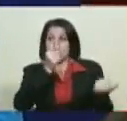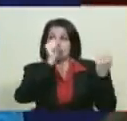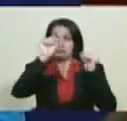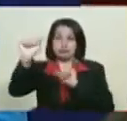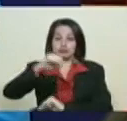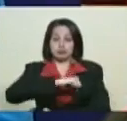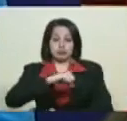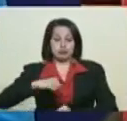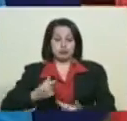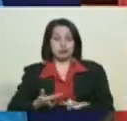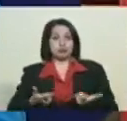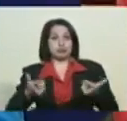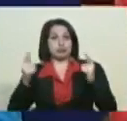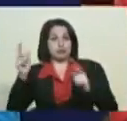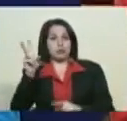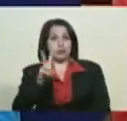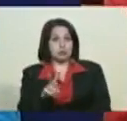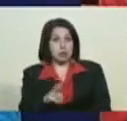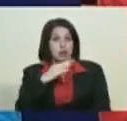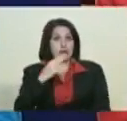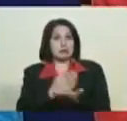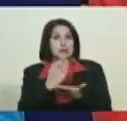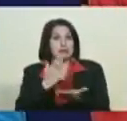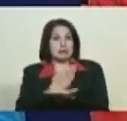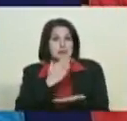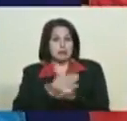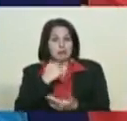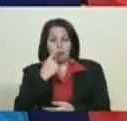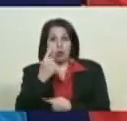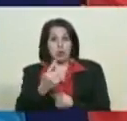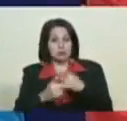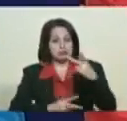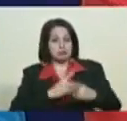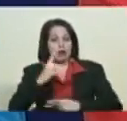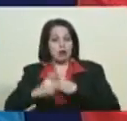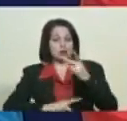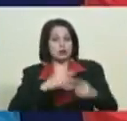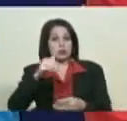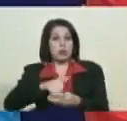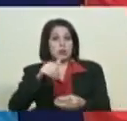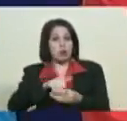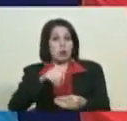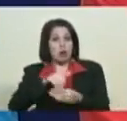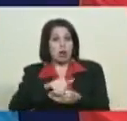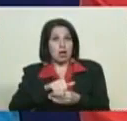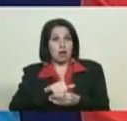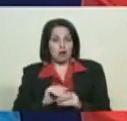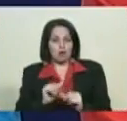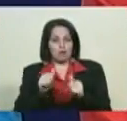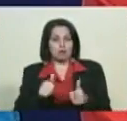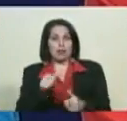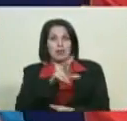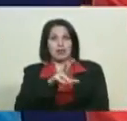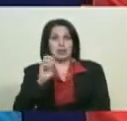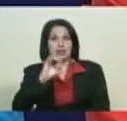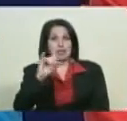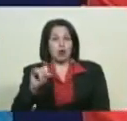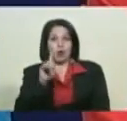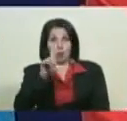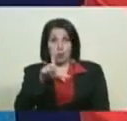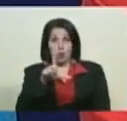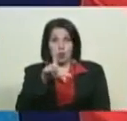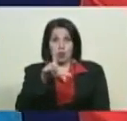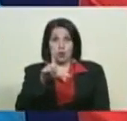soberanía nacional. Y siempre hemos dicho, el proceso electoral constituyente inició el 30 de julio. Tuvo